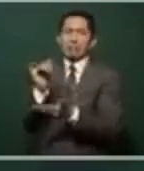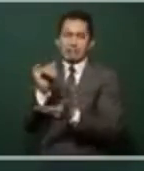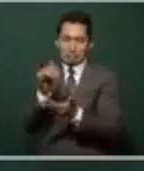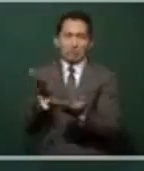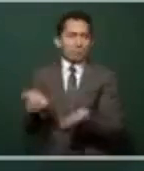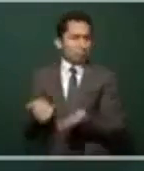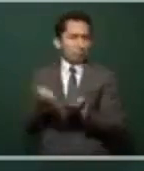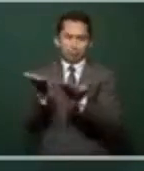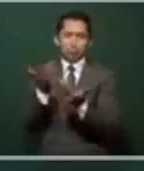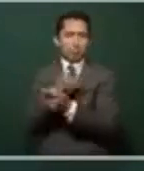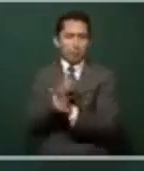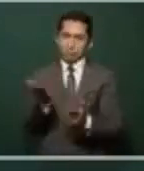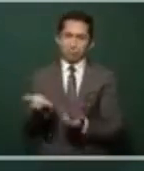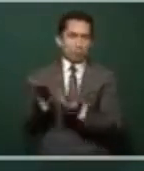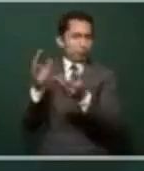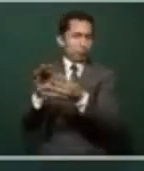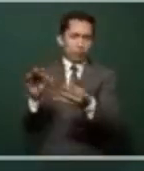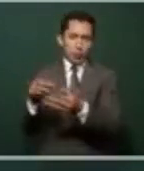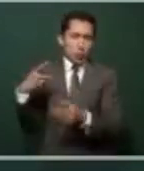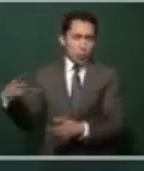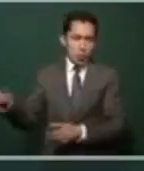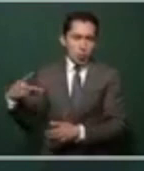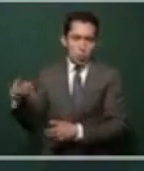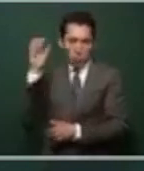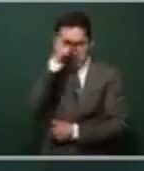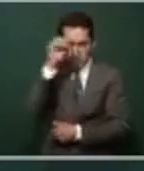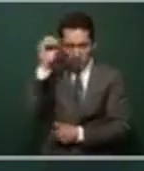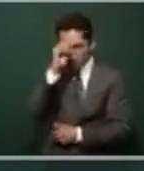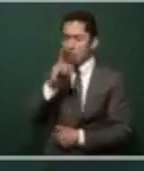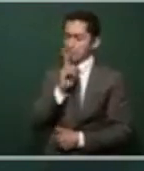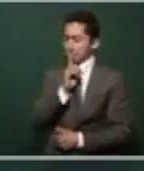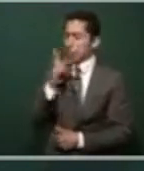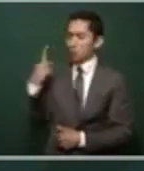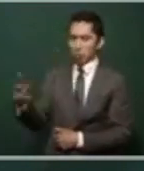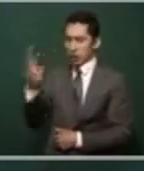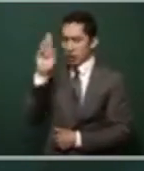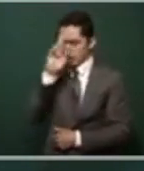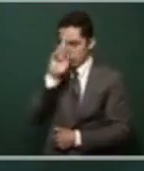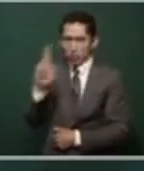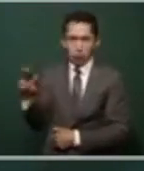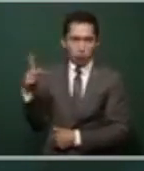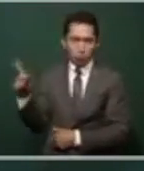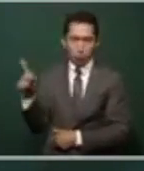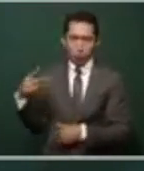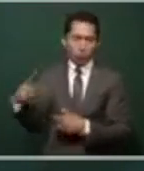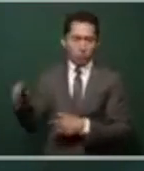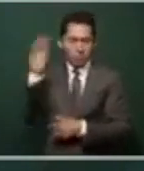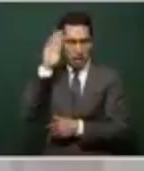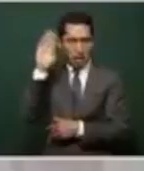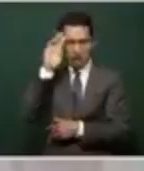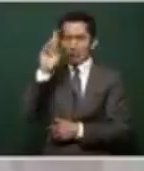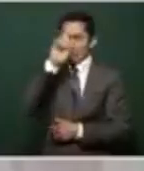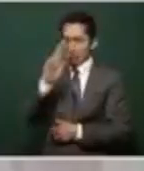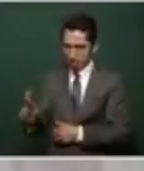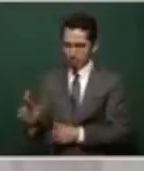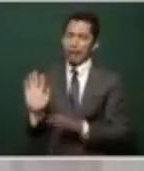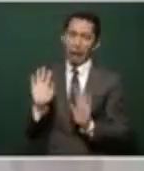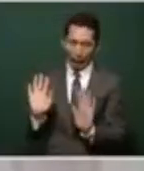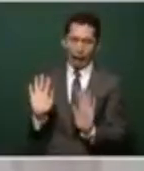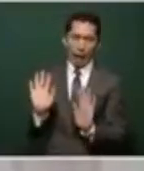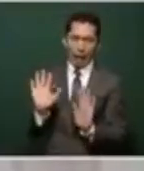Siempre vamos a ser respetuosos de la libertad de expresión. Ah, pero no